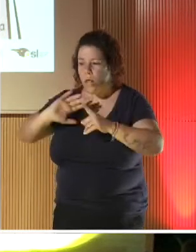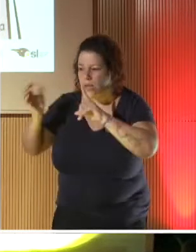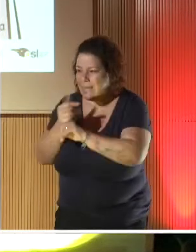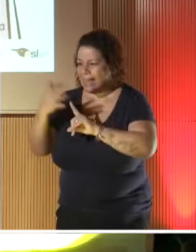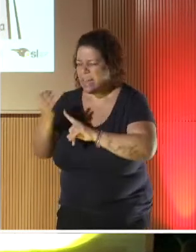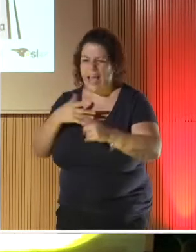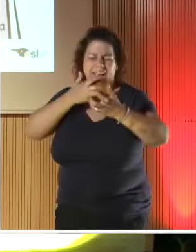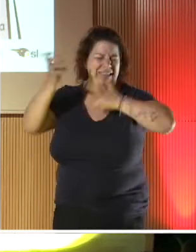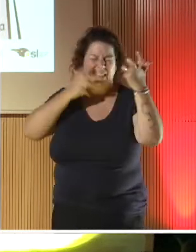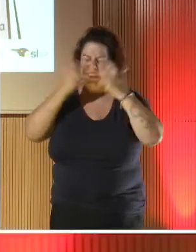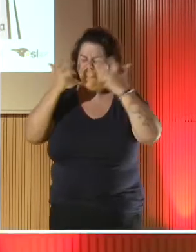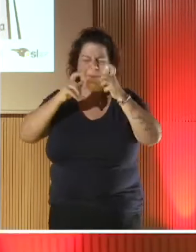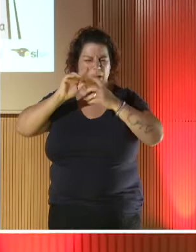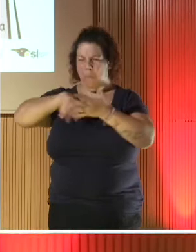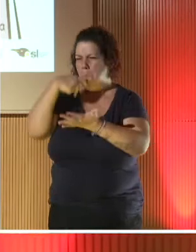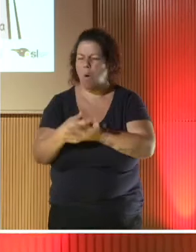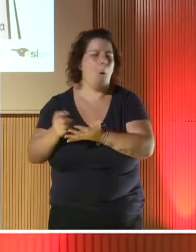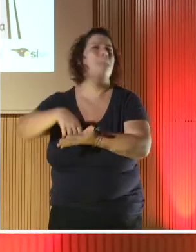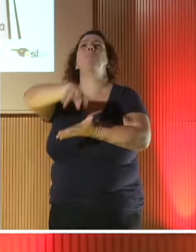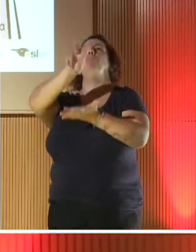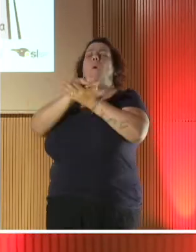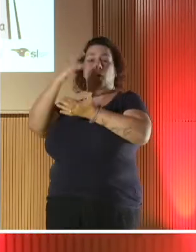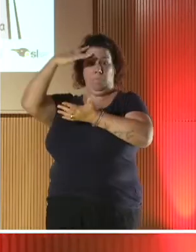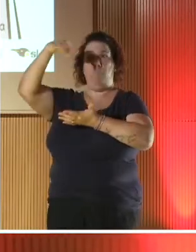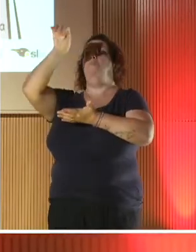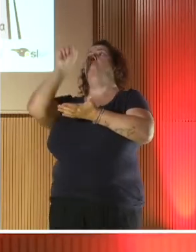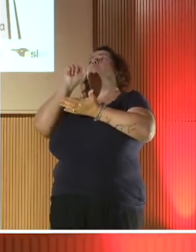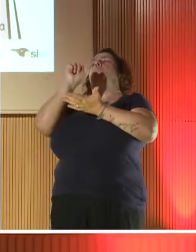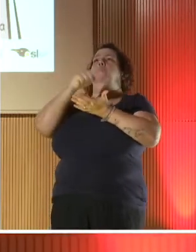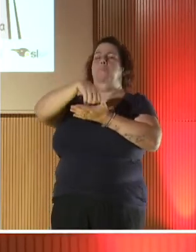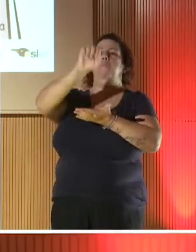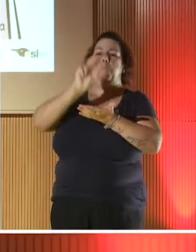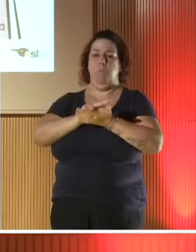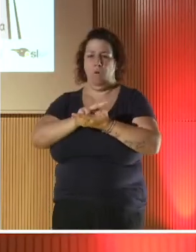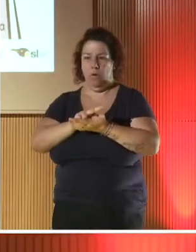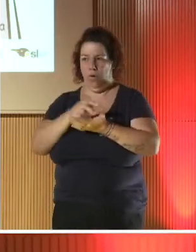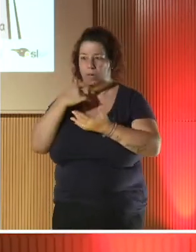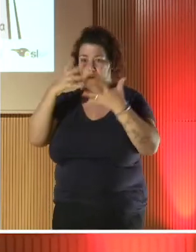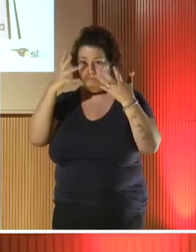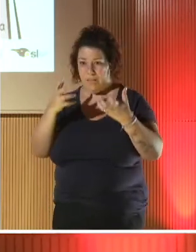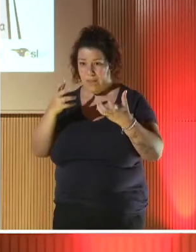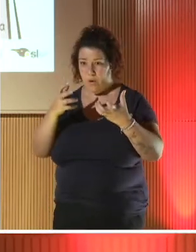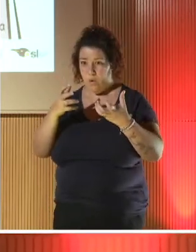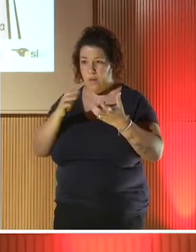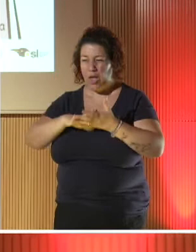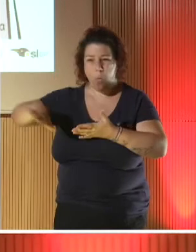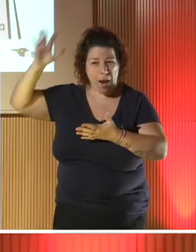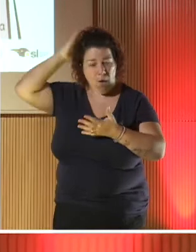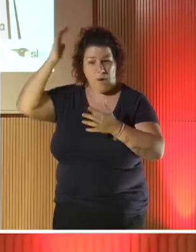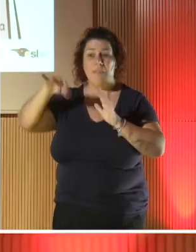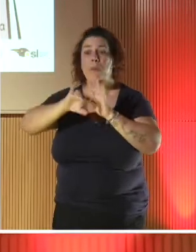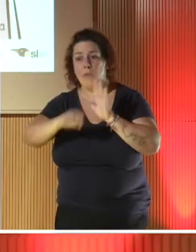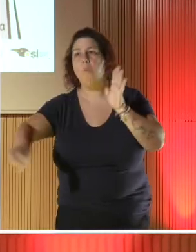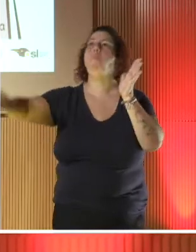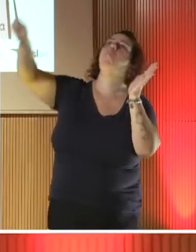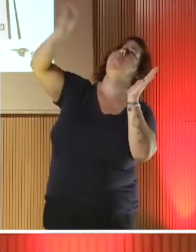ella chillaba, se tiraba de espaldas hacia atrás. Así para atrás, lo digo en serio, aterrizaba antes la cabeza que el cuerpo. Tuvimos que